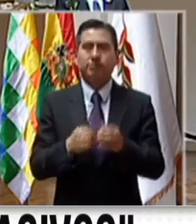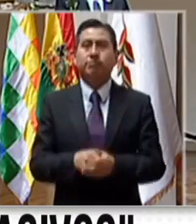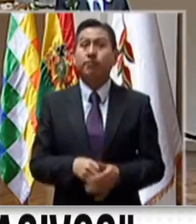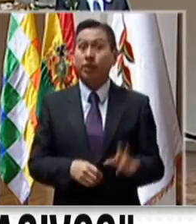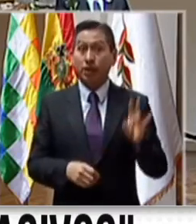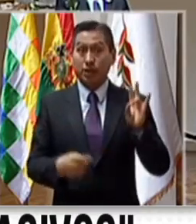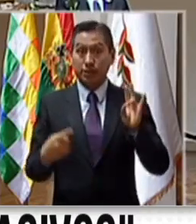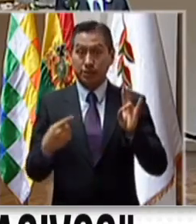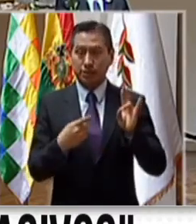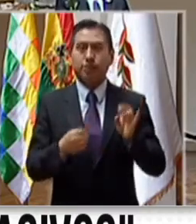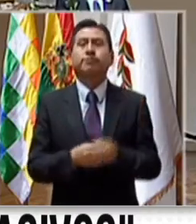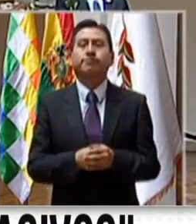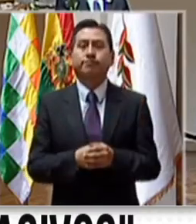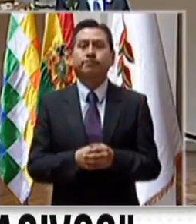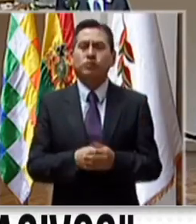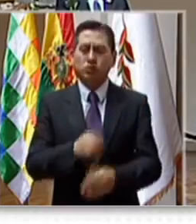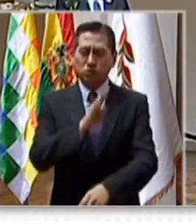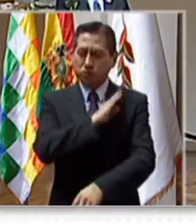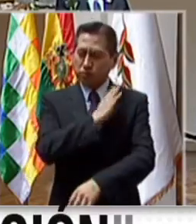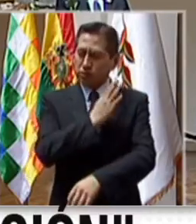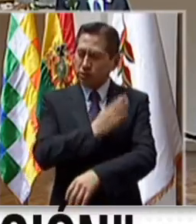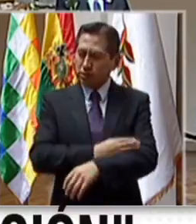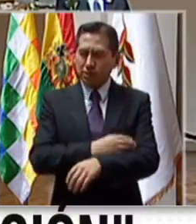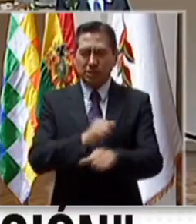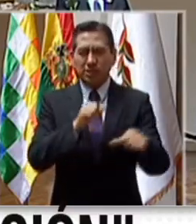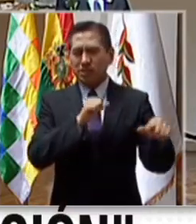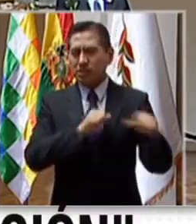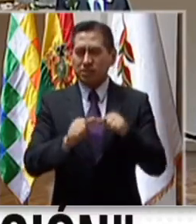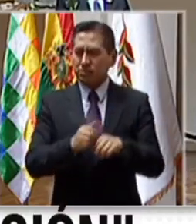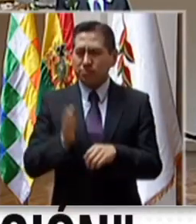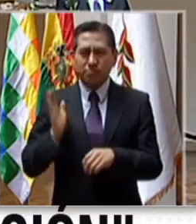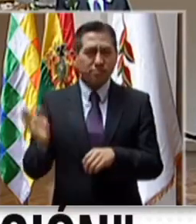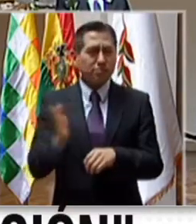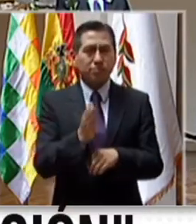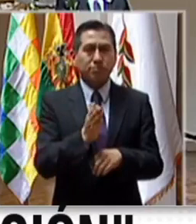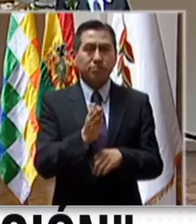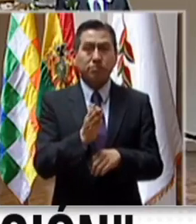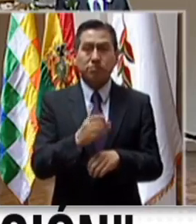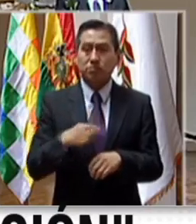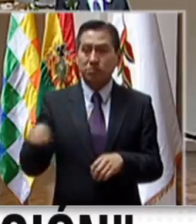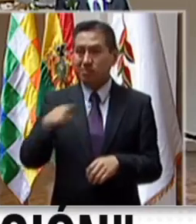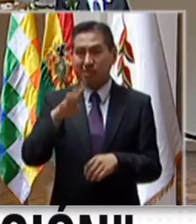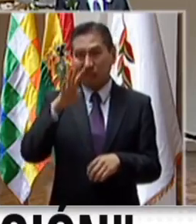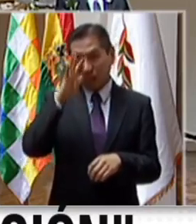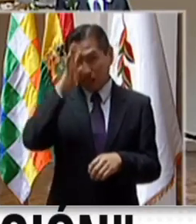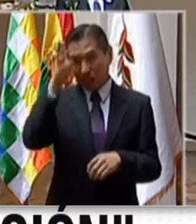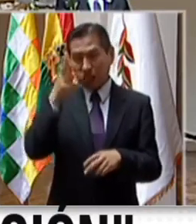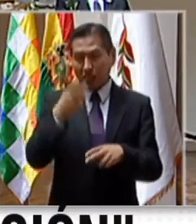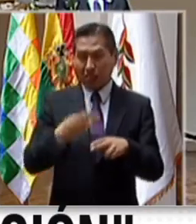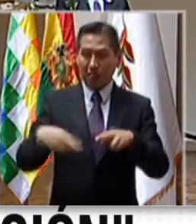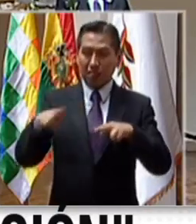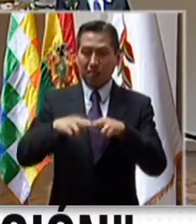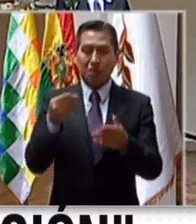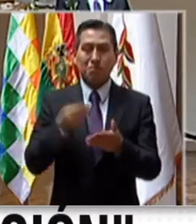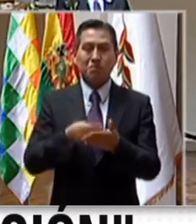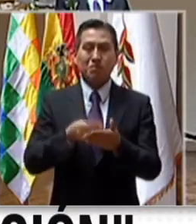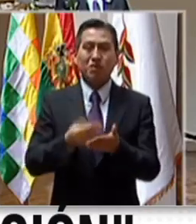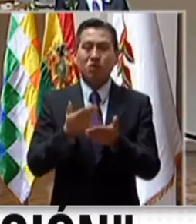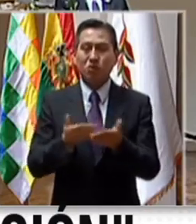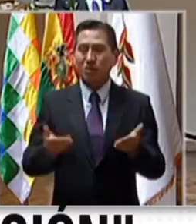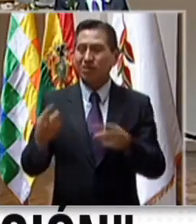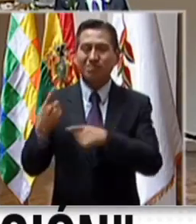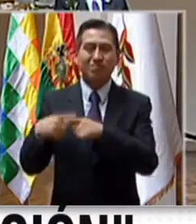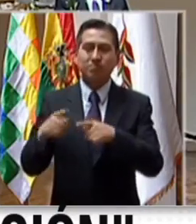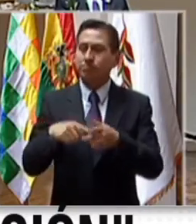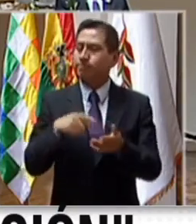7. Se intensificarán las acciones para impedir que la especulación suba los precios de los insumos